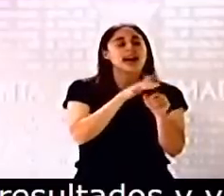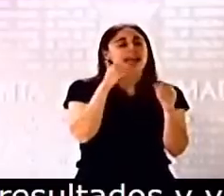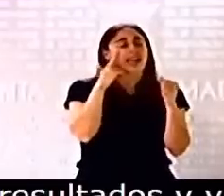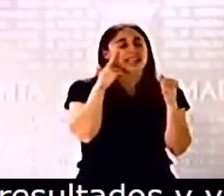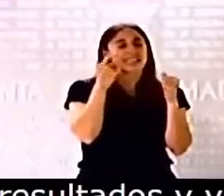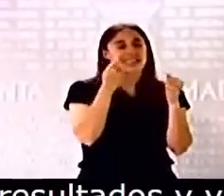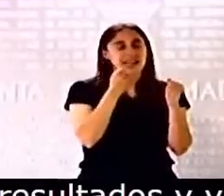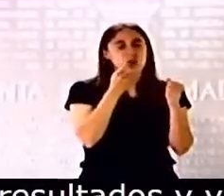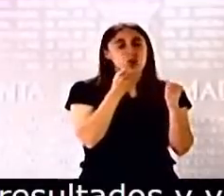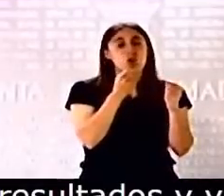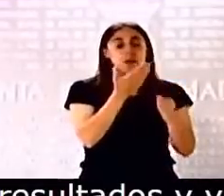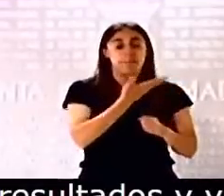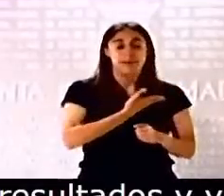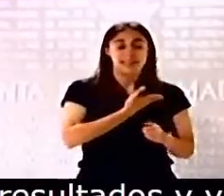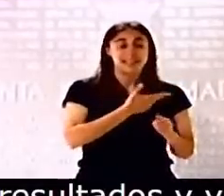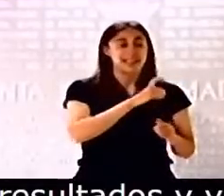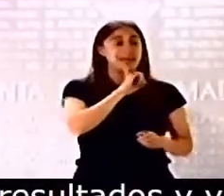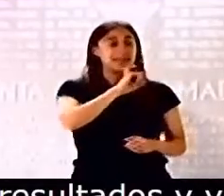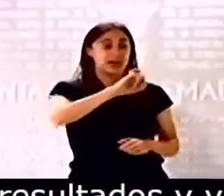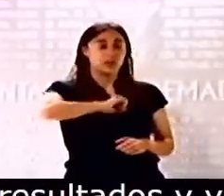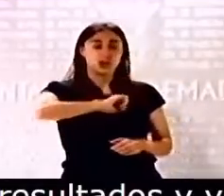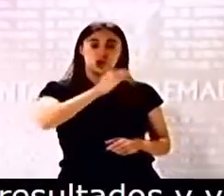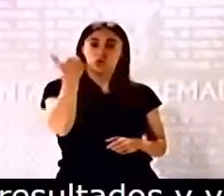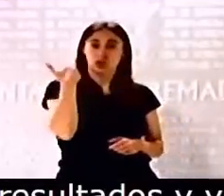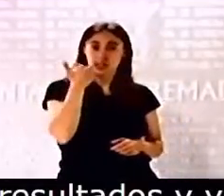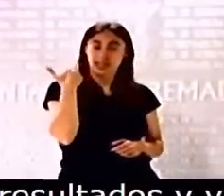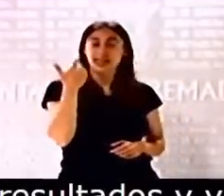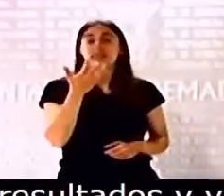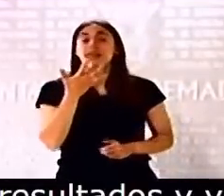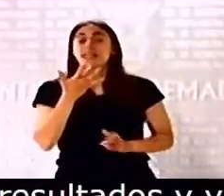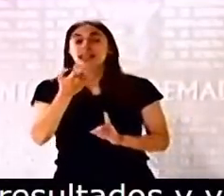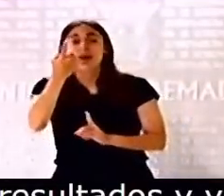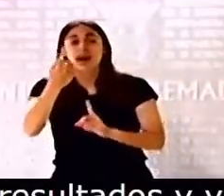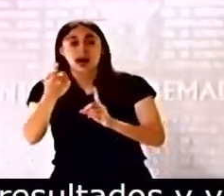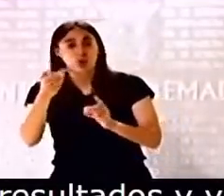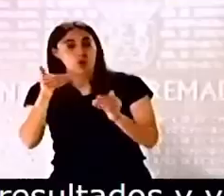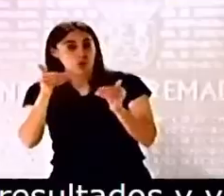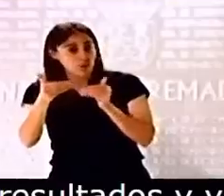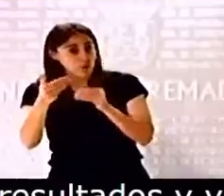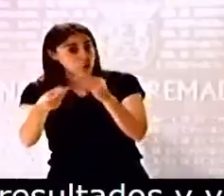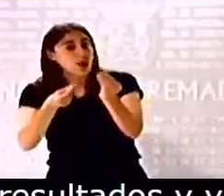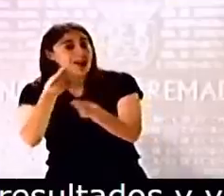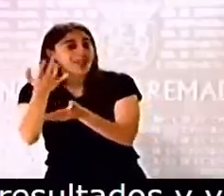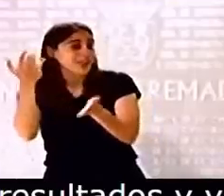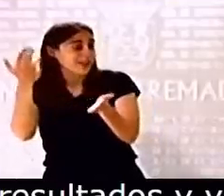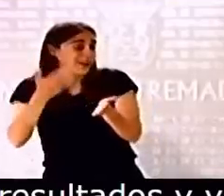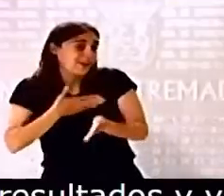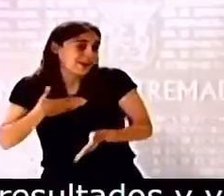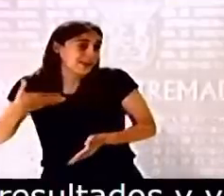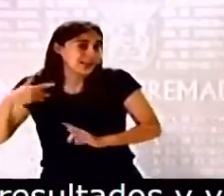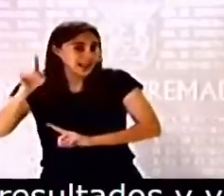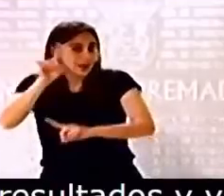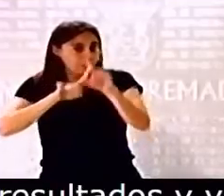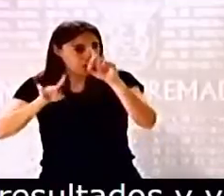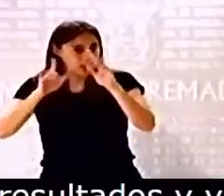sentido, pues a aquel gerente que quiera realizarlo no hay ningún problema.